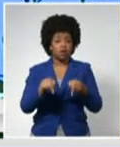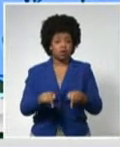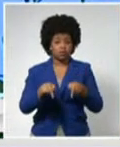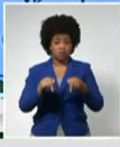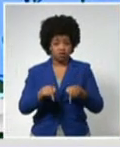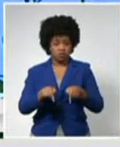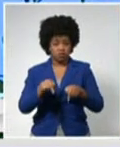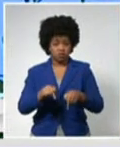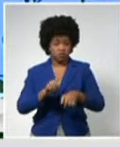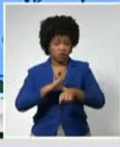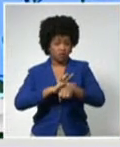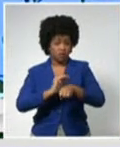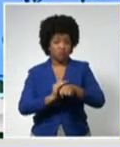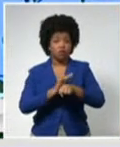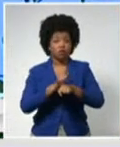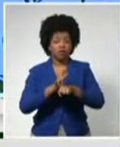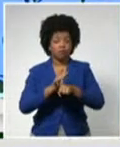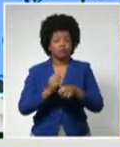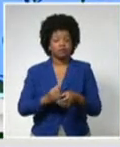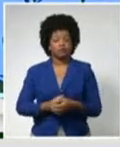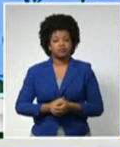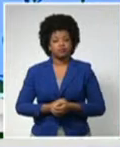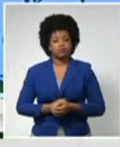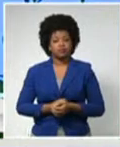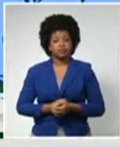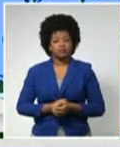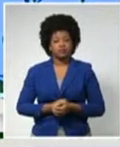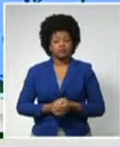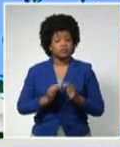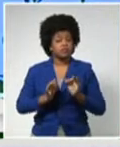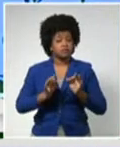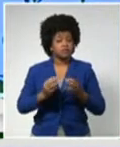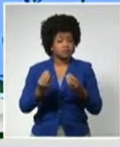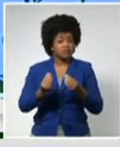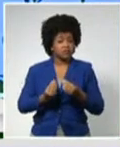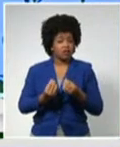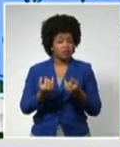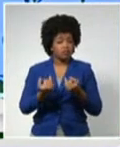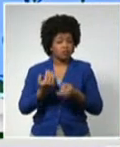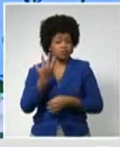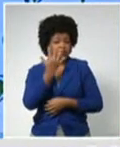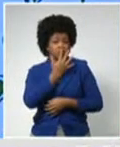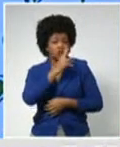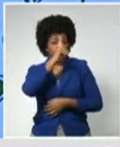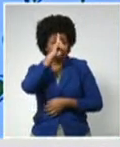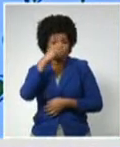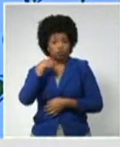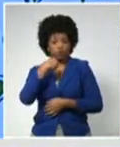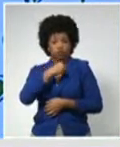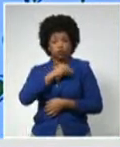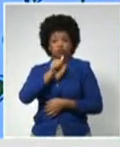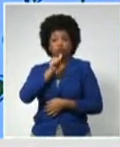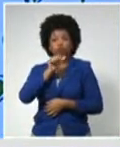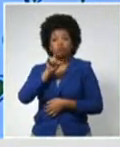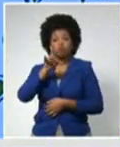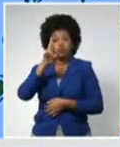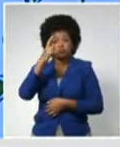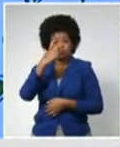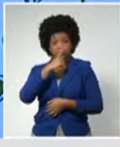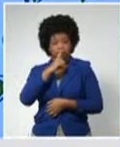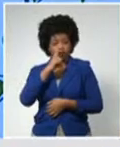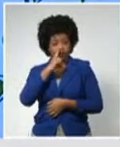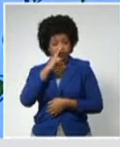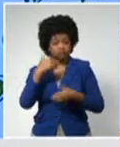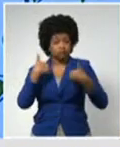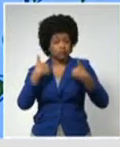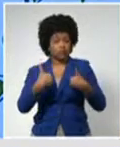epidemiológica del país frente a la COVID-19. Nos acompaña, como ya es habitual, el doctor Francisco Durán García, director nacional de